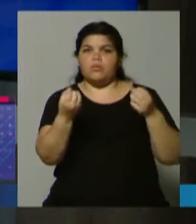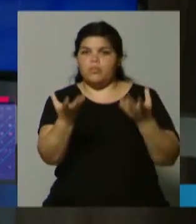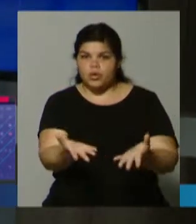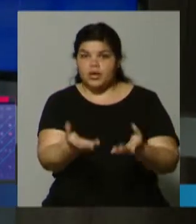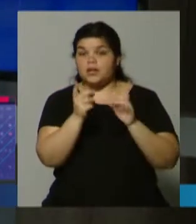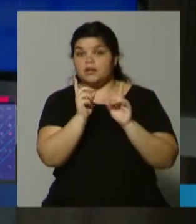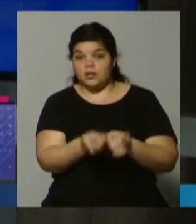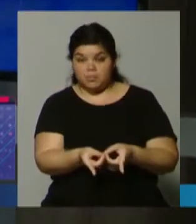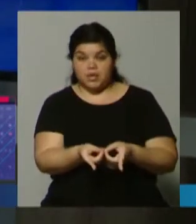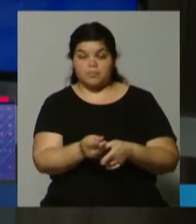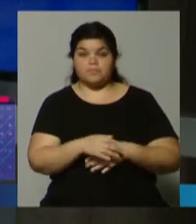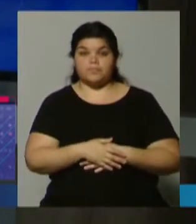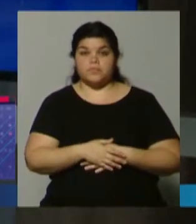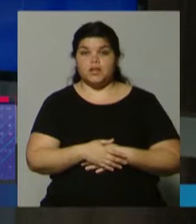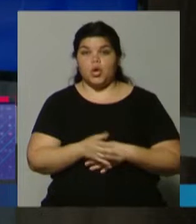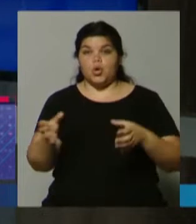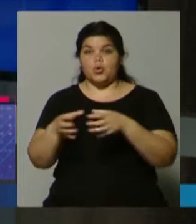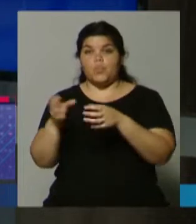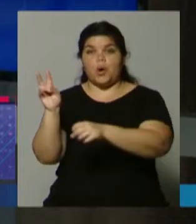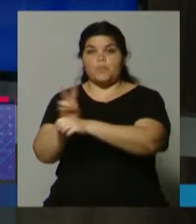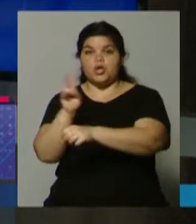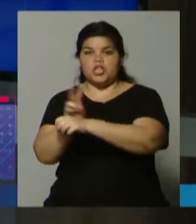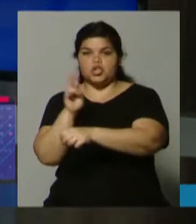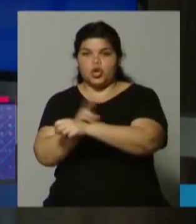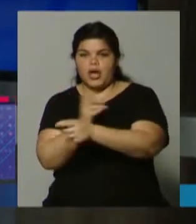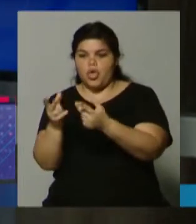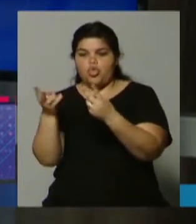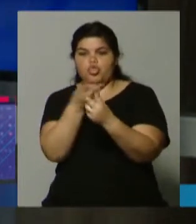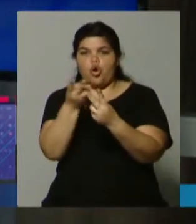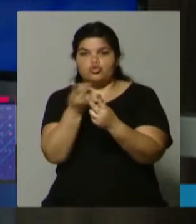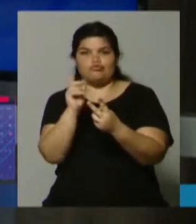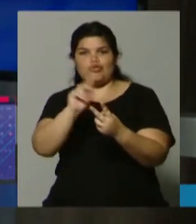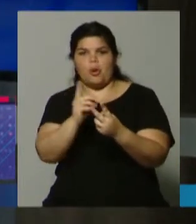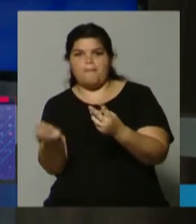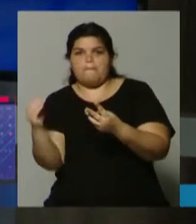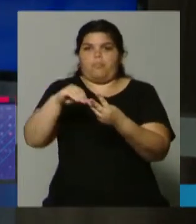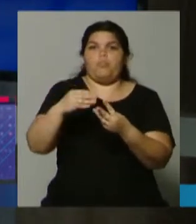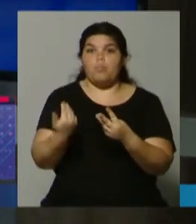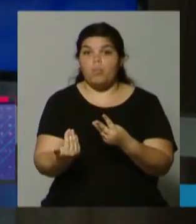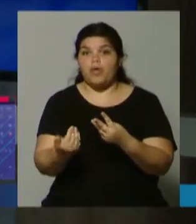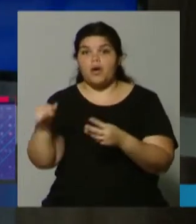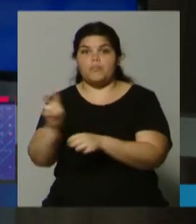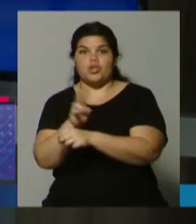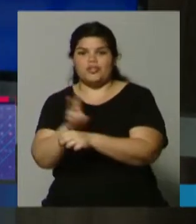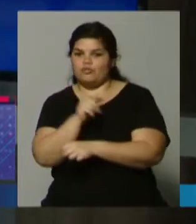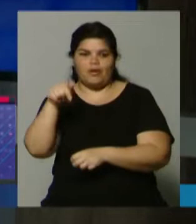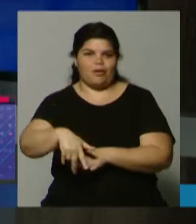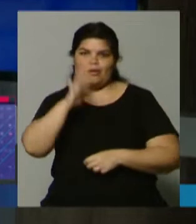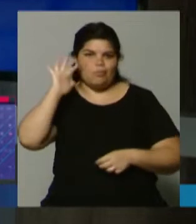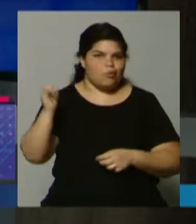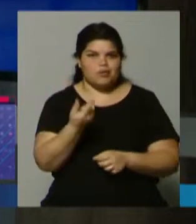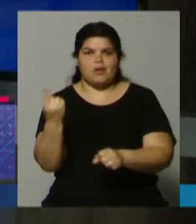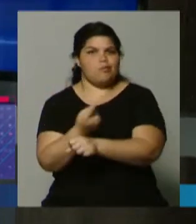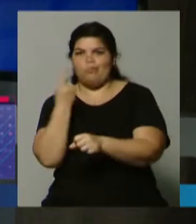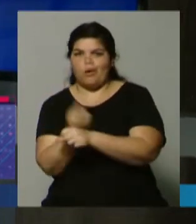la posibilidad de que Protectora pueda romper esa dinámica bipartidista que hoy por hoy con estos resultados claramente no logra hacerlo. Hay que tomar en